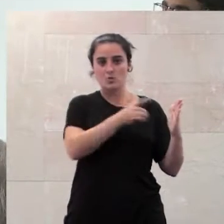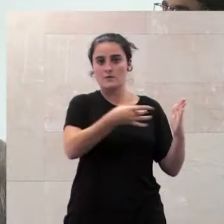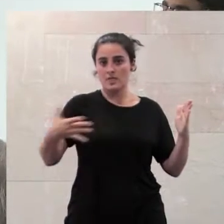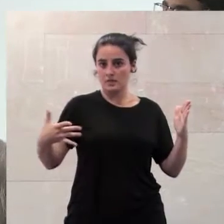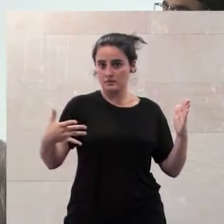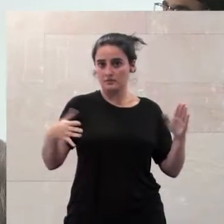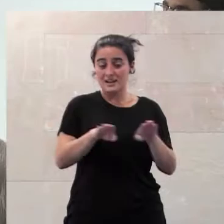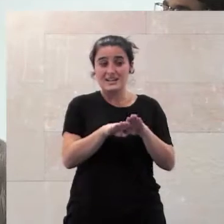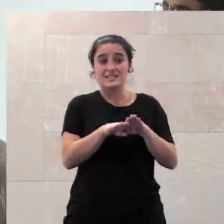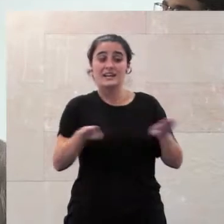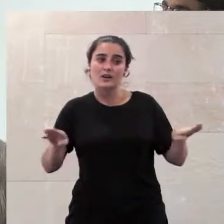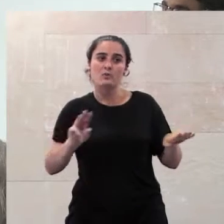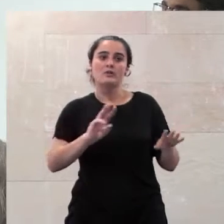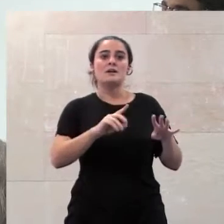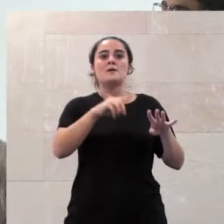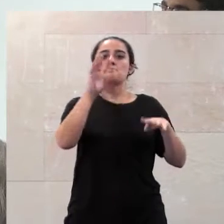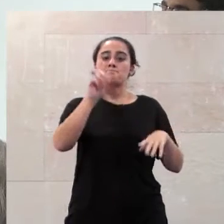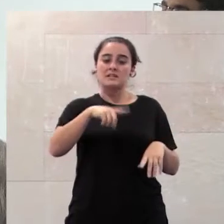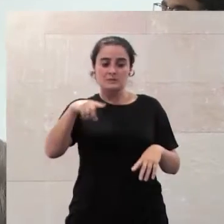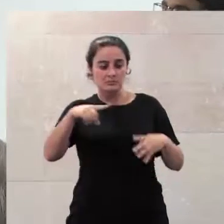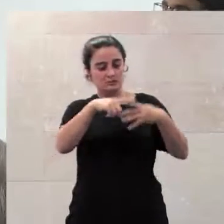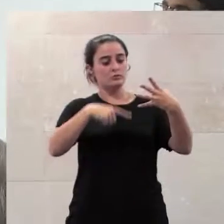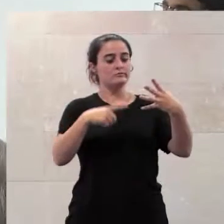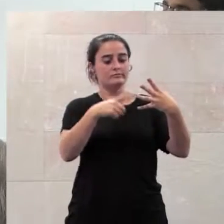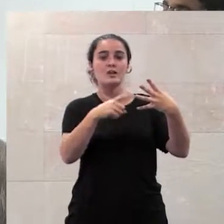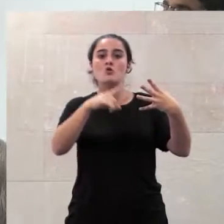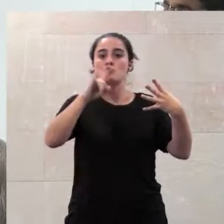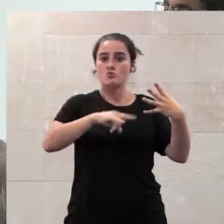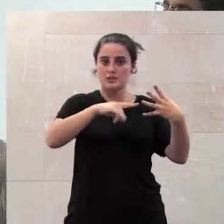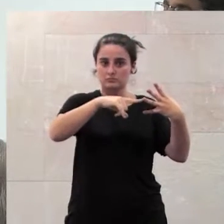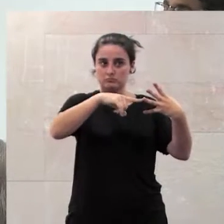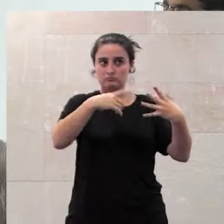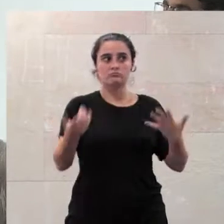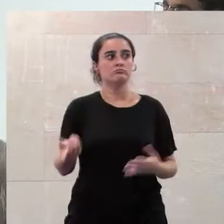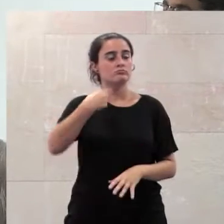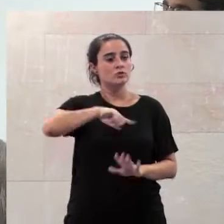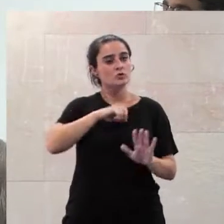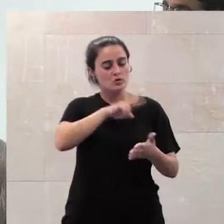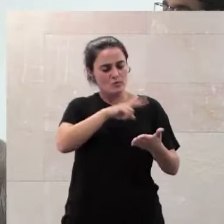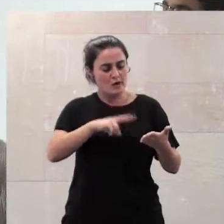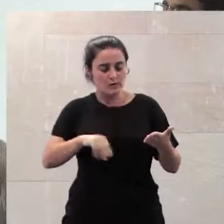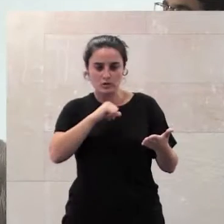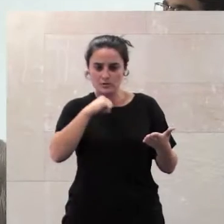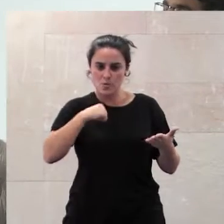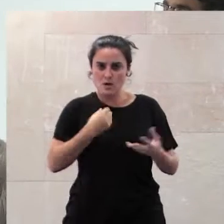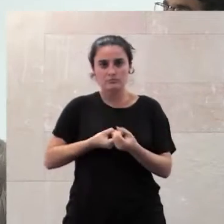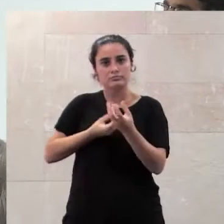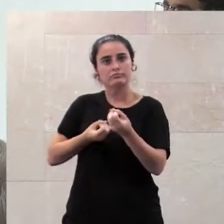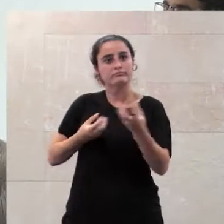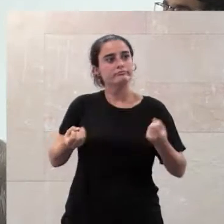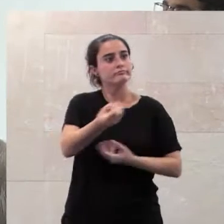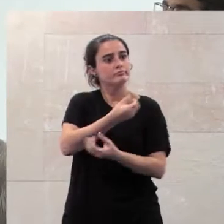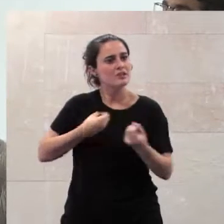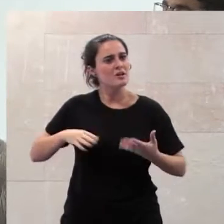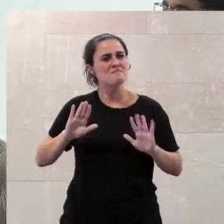serían los terceros lunes de mes y comentamos esa lectura que hemos hecho individualmente, pero fundamentalmente